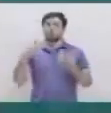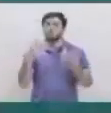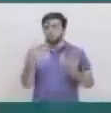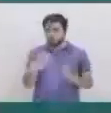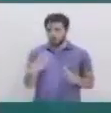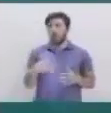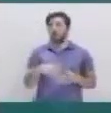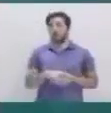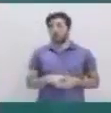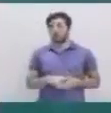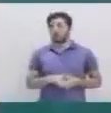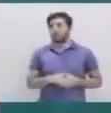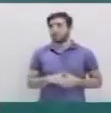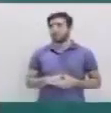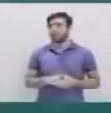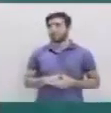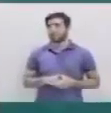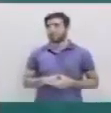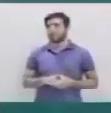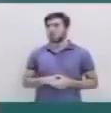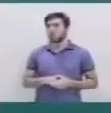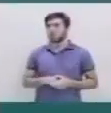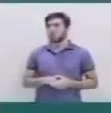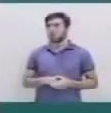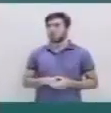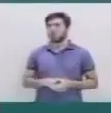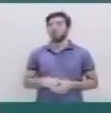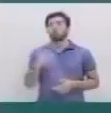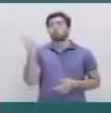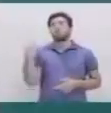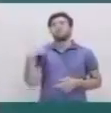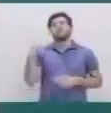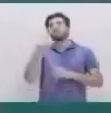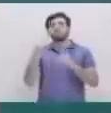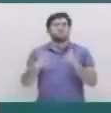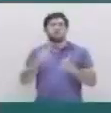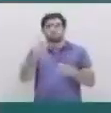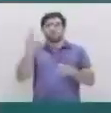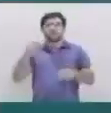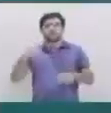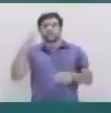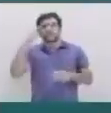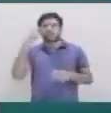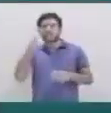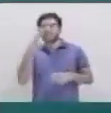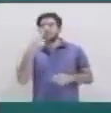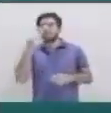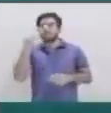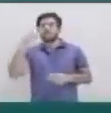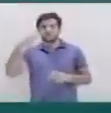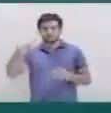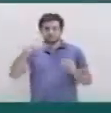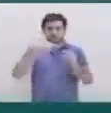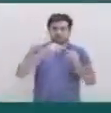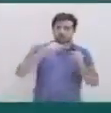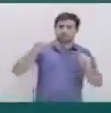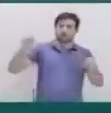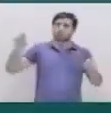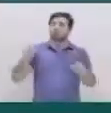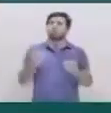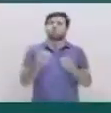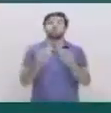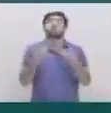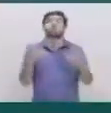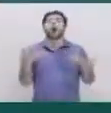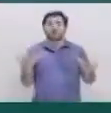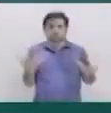metros desde el nivel del suelo. Este dato lo tenemos. Tenemos el seno de 10 grados,